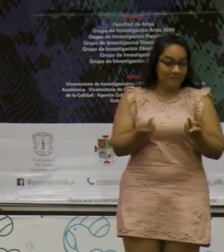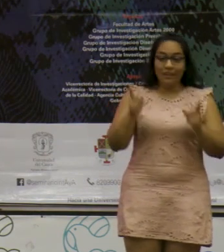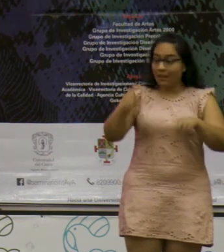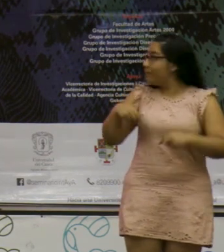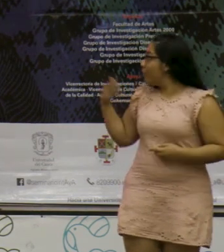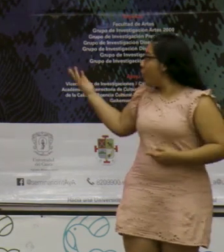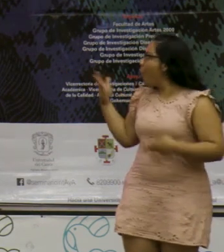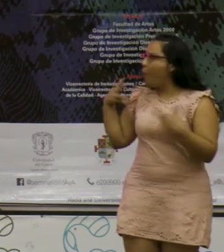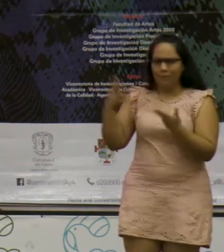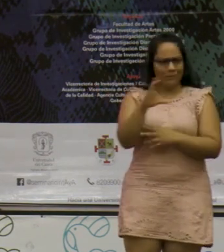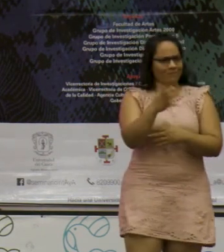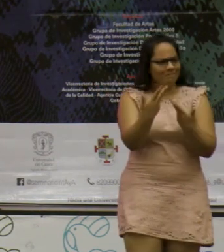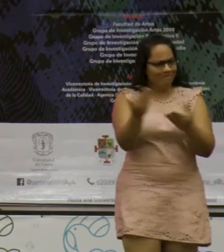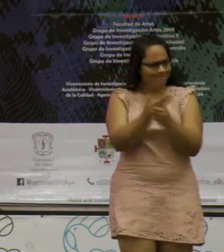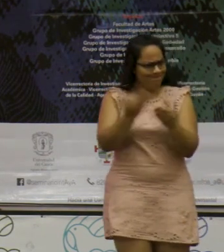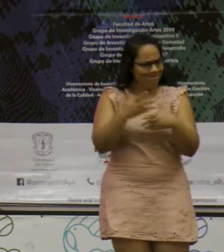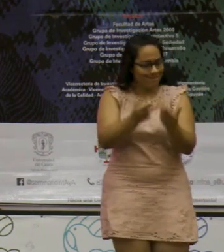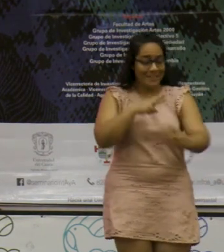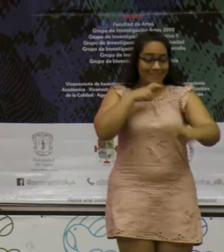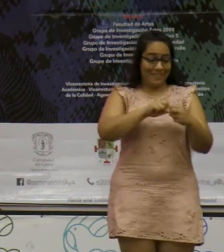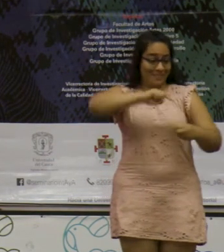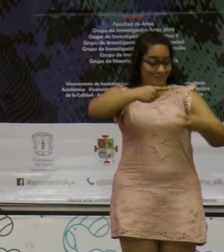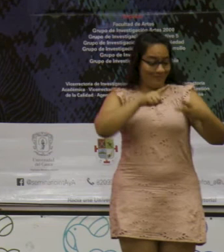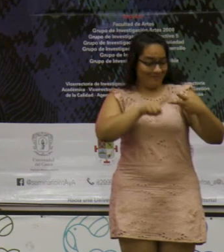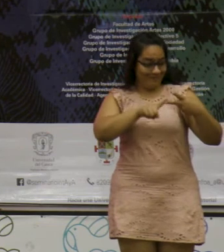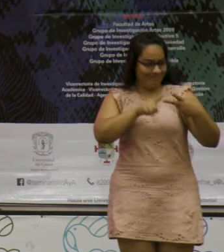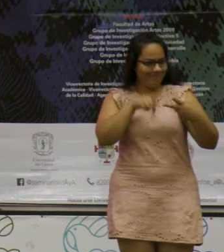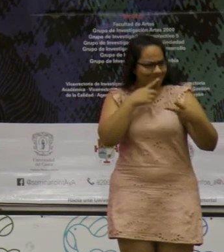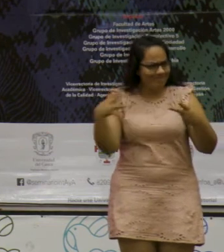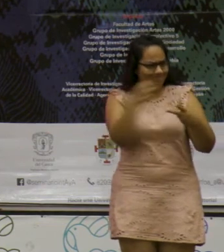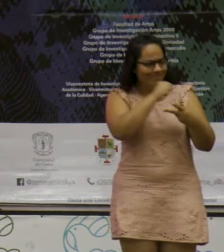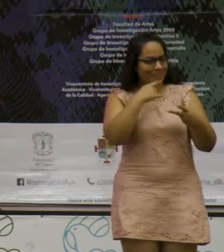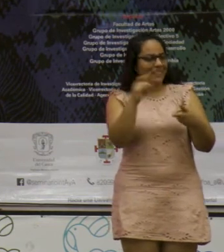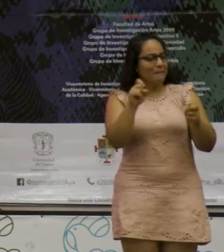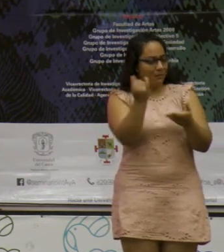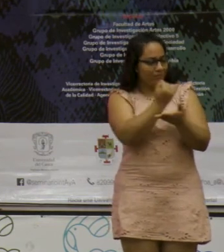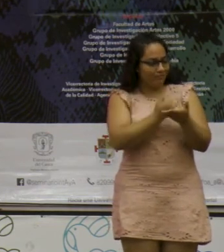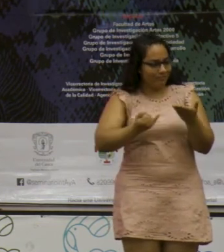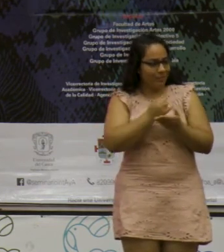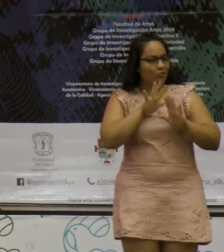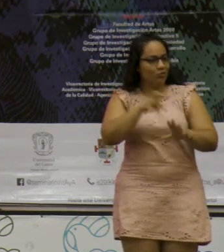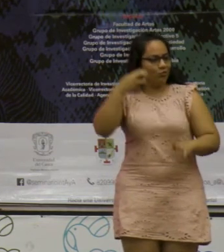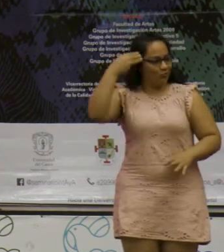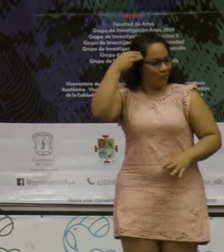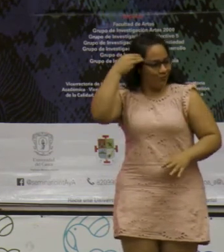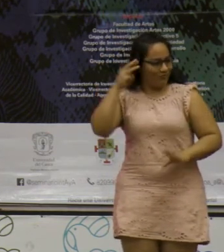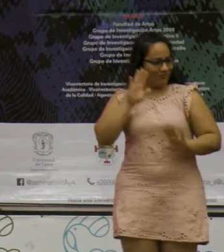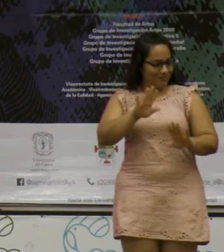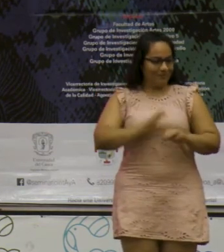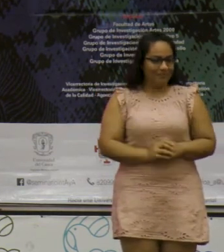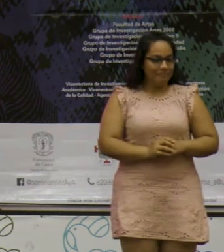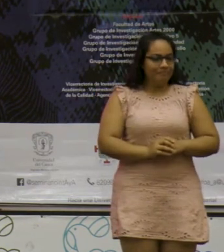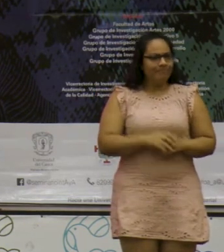Agenciamiento de las cosas, complicadísimo. Segunda característica que encontraremos cuando hablamos del síndrome de la USB.